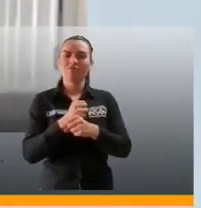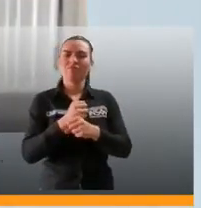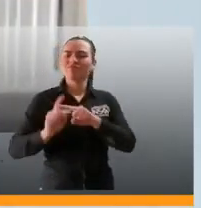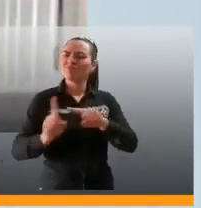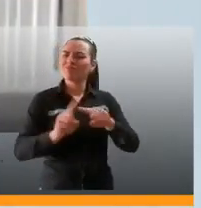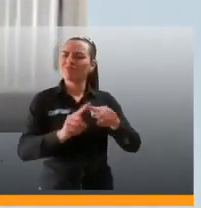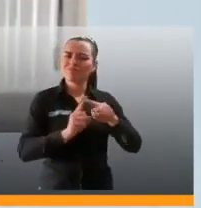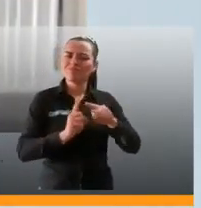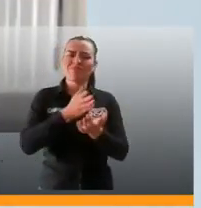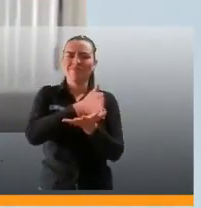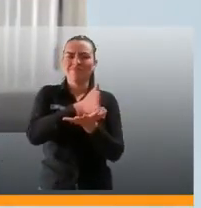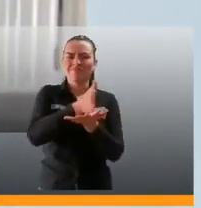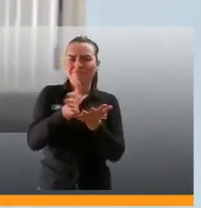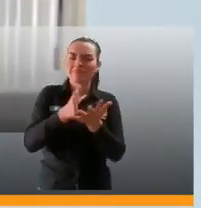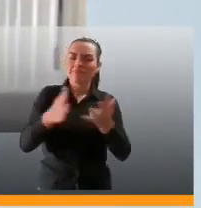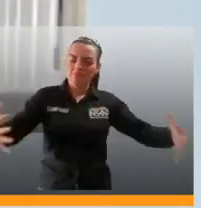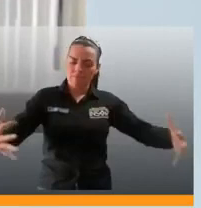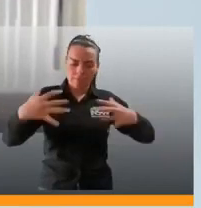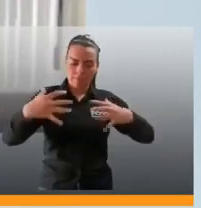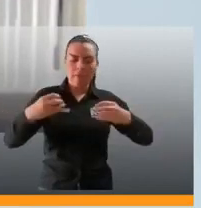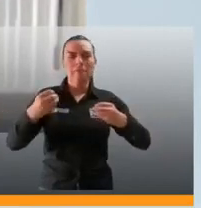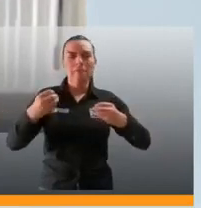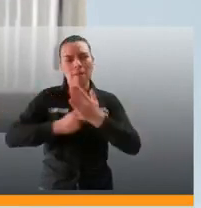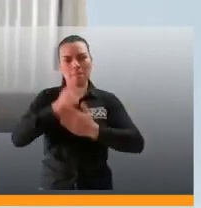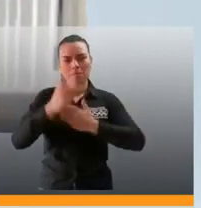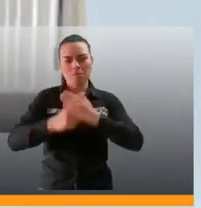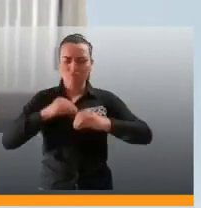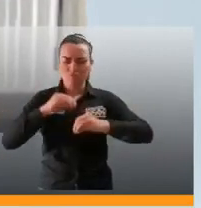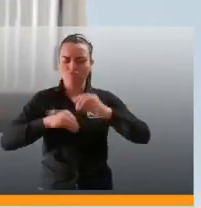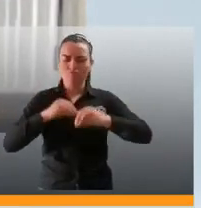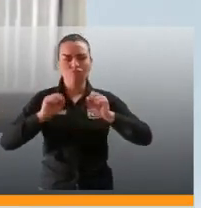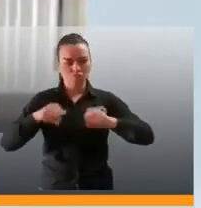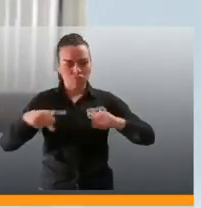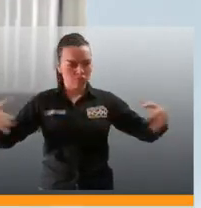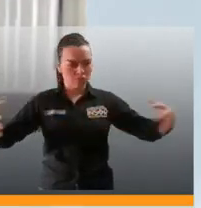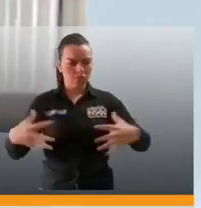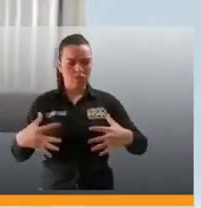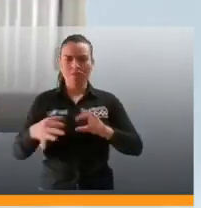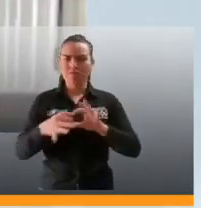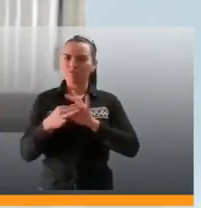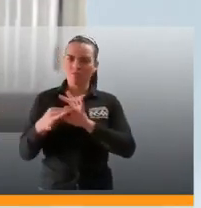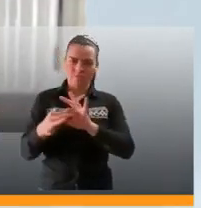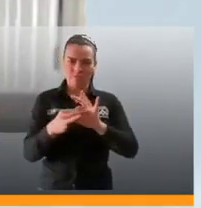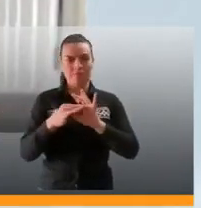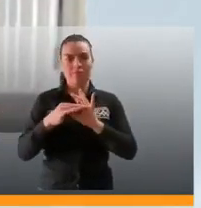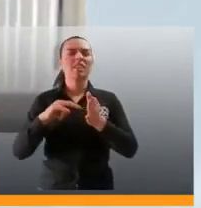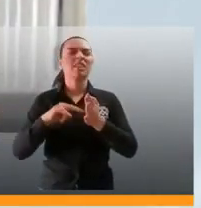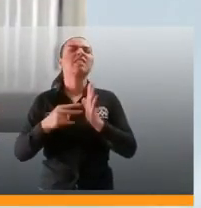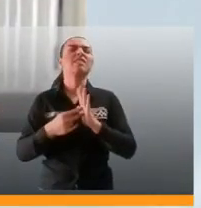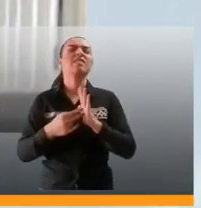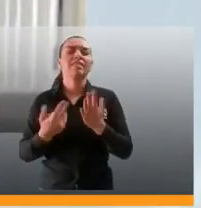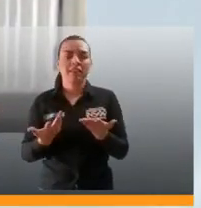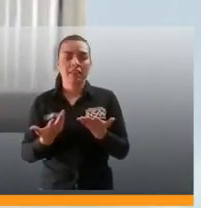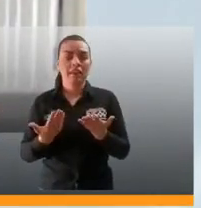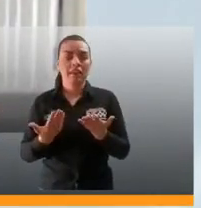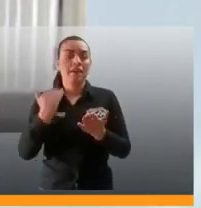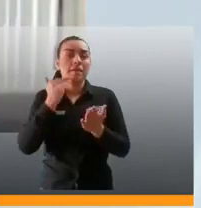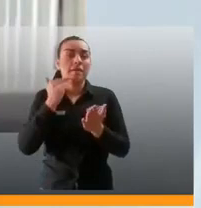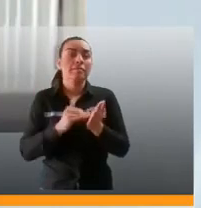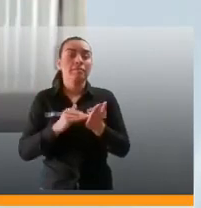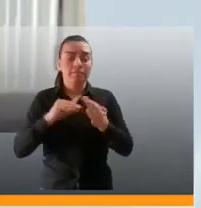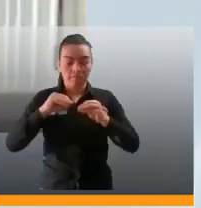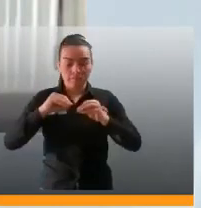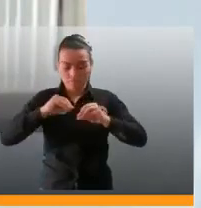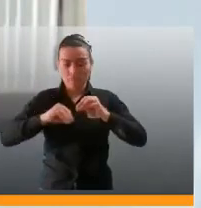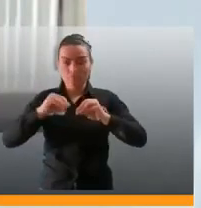nos permita desarrollar procesos y proyectos de manera conjunta. Es decir, pensar de pronto ya en desarrollar